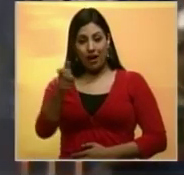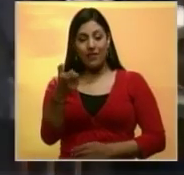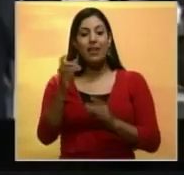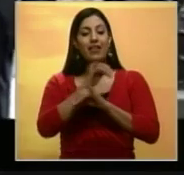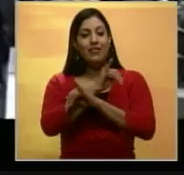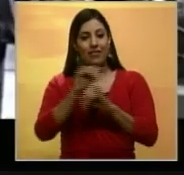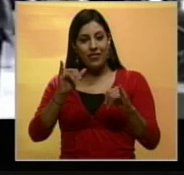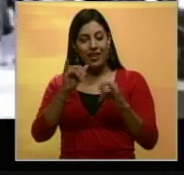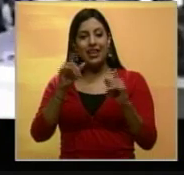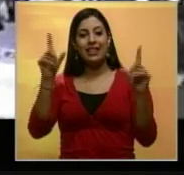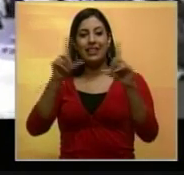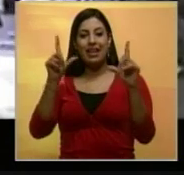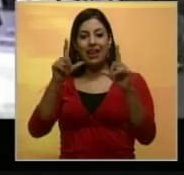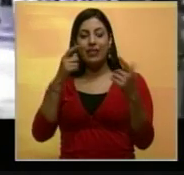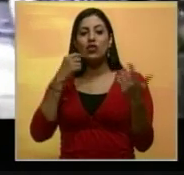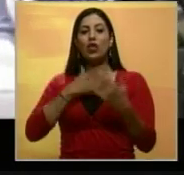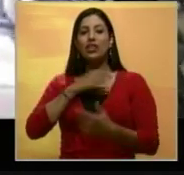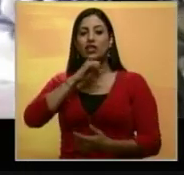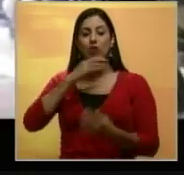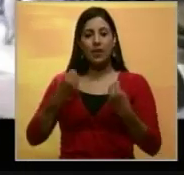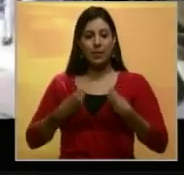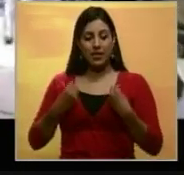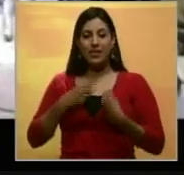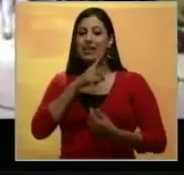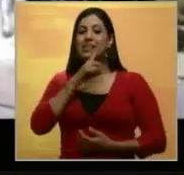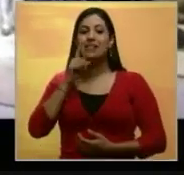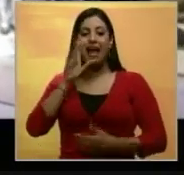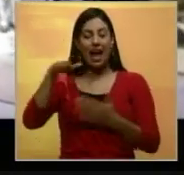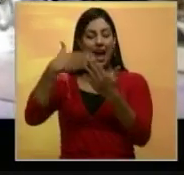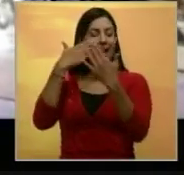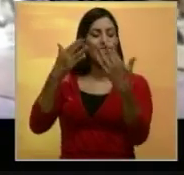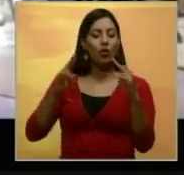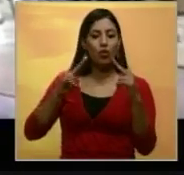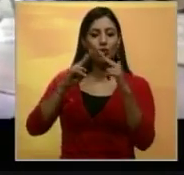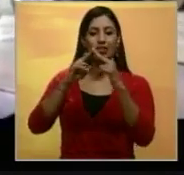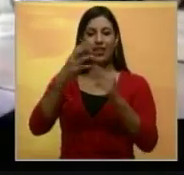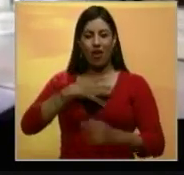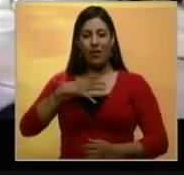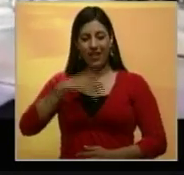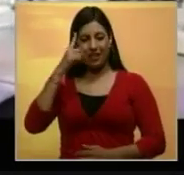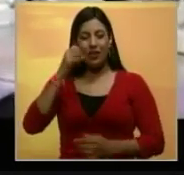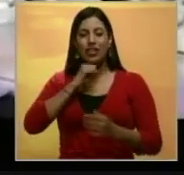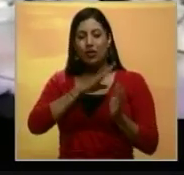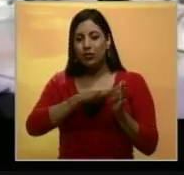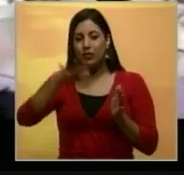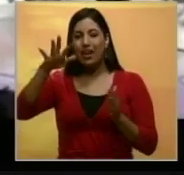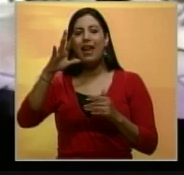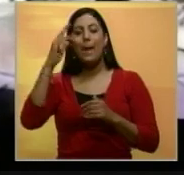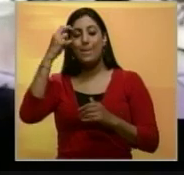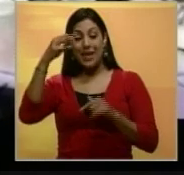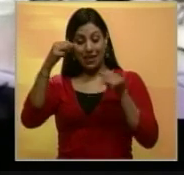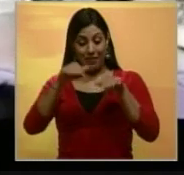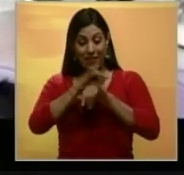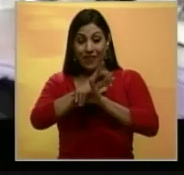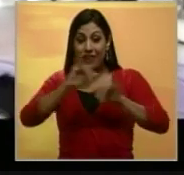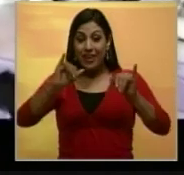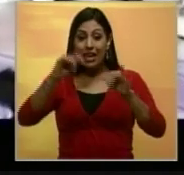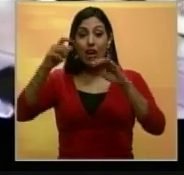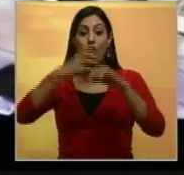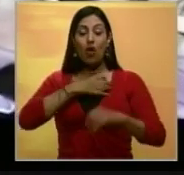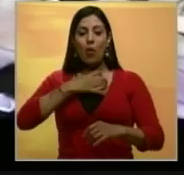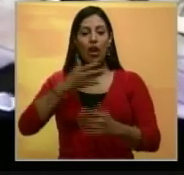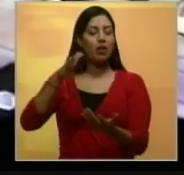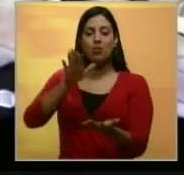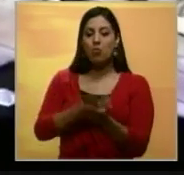concluiría una serie de televisión sobre su vida, titulada Hasta que te conocí, que transmitía TV Azteca, y ese mismo día pasaría su